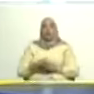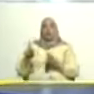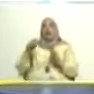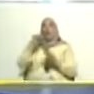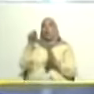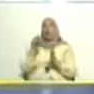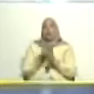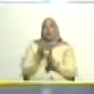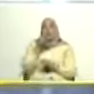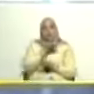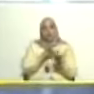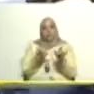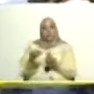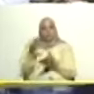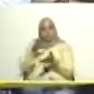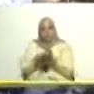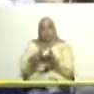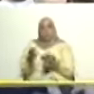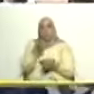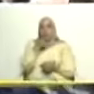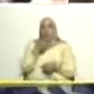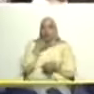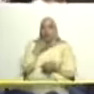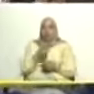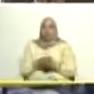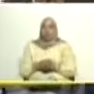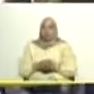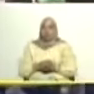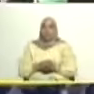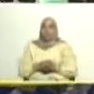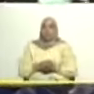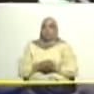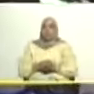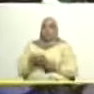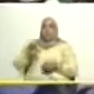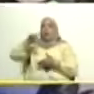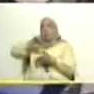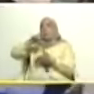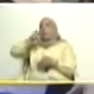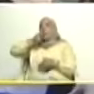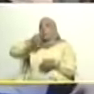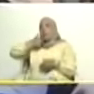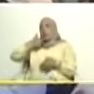Cúmplase. Sueños grandes para una América grande.